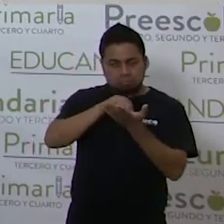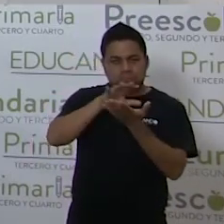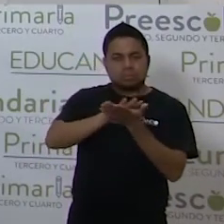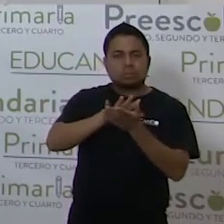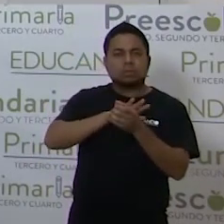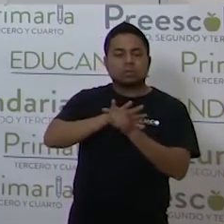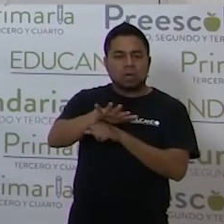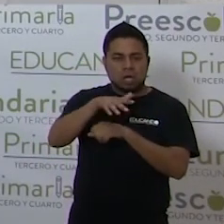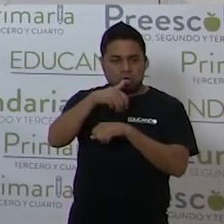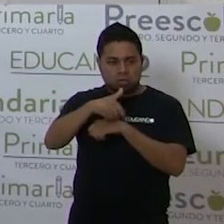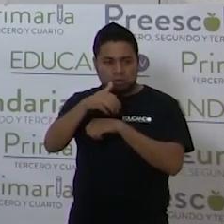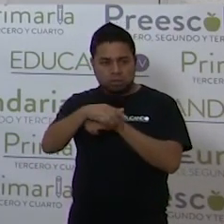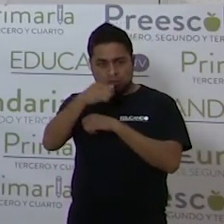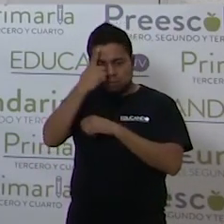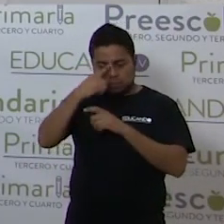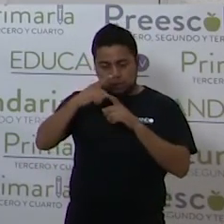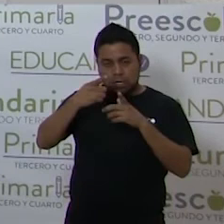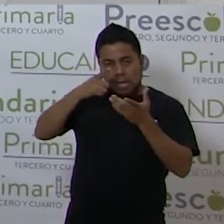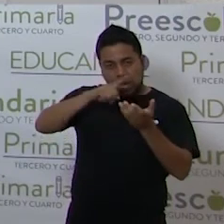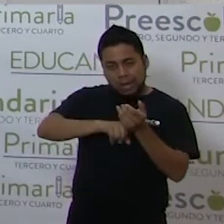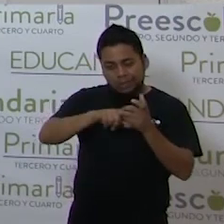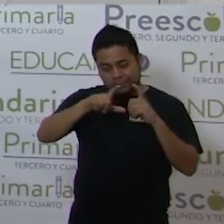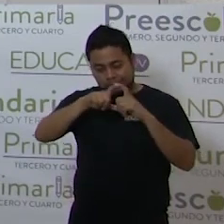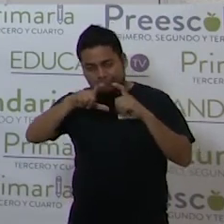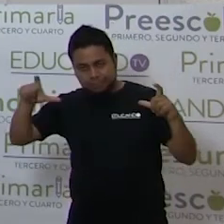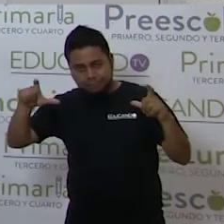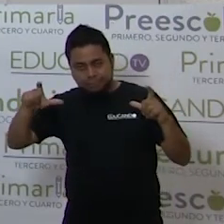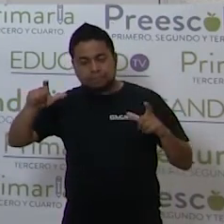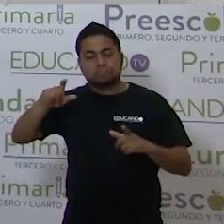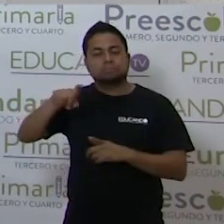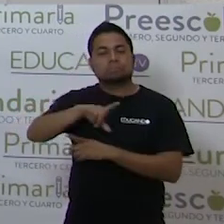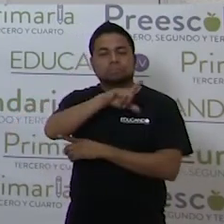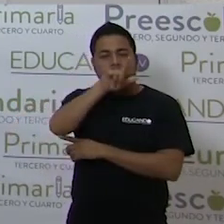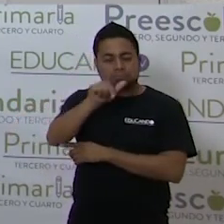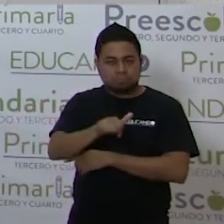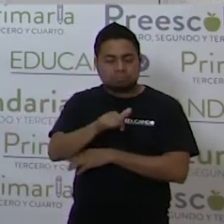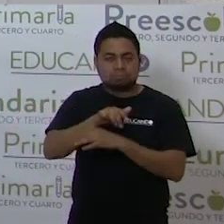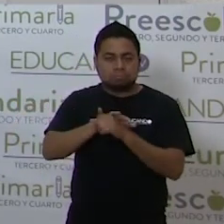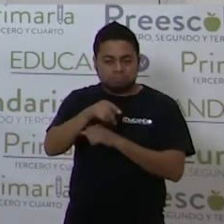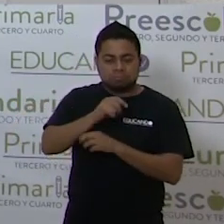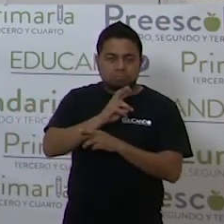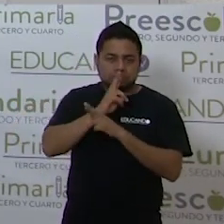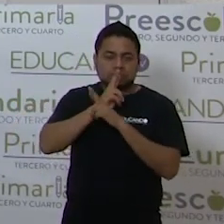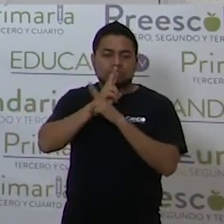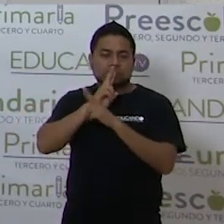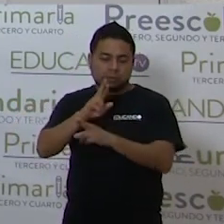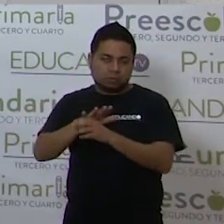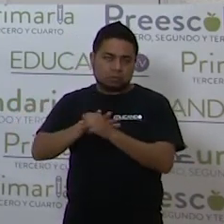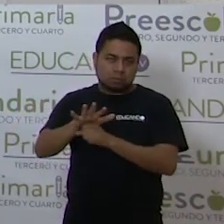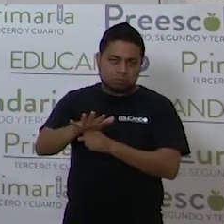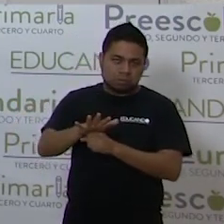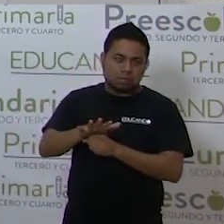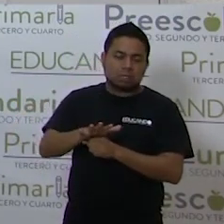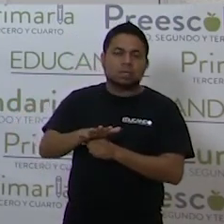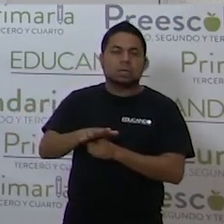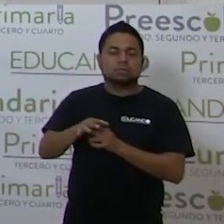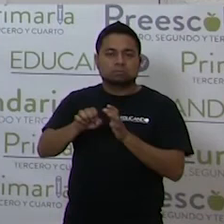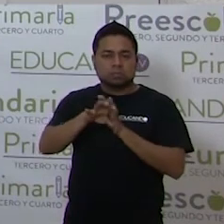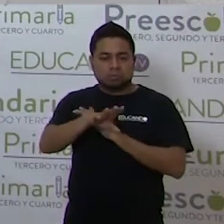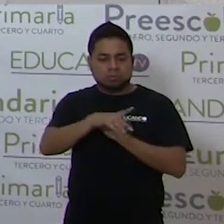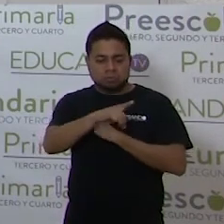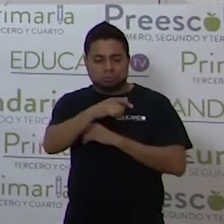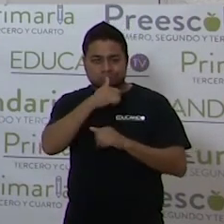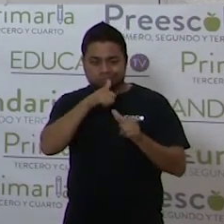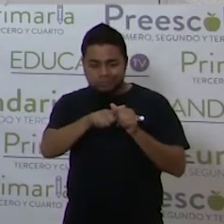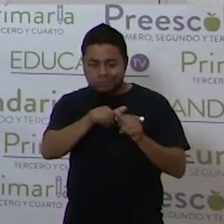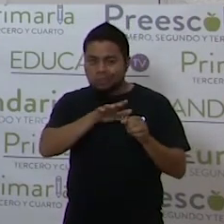planteamiento en nuestra ecuación y luego encontramos su solución es decir encontramos la incógnita para